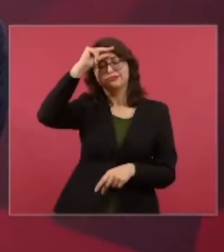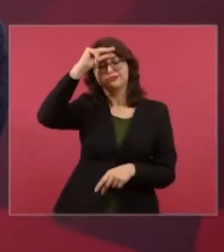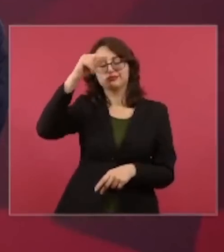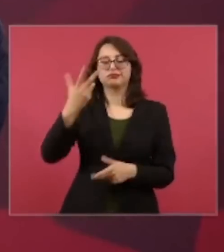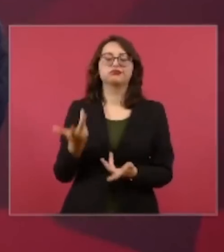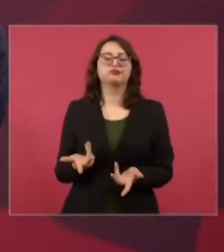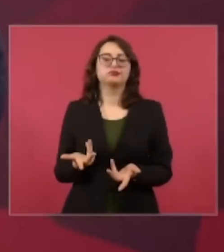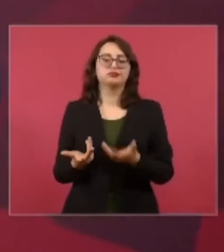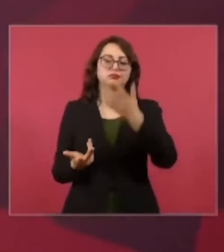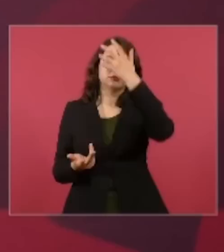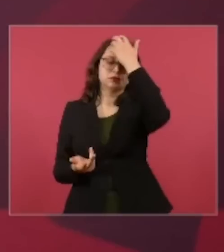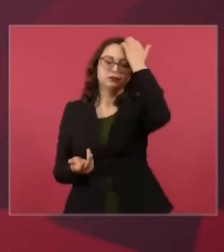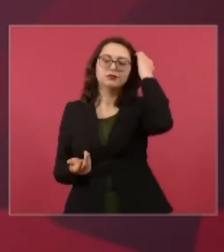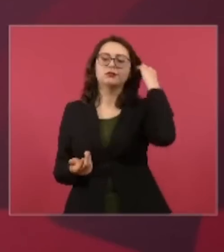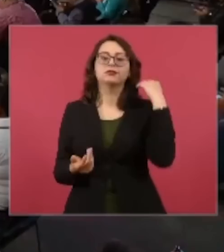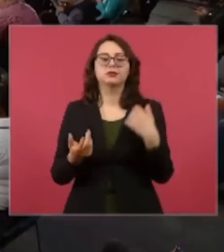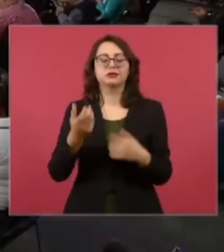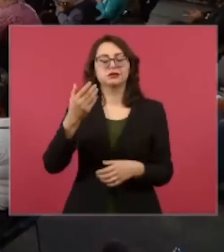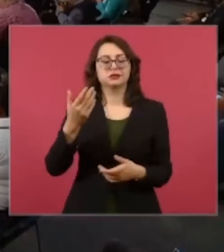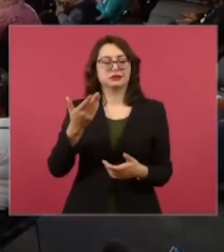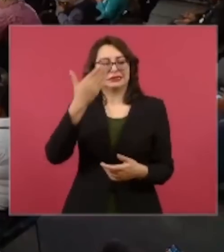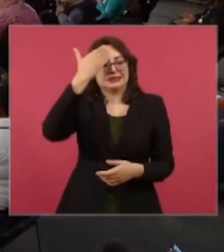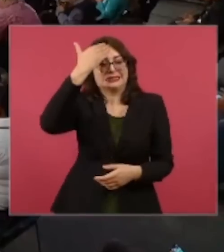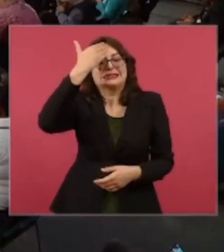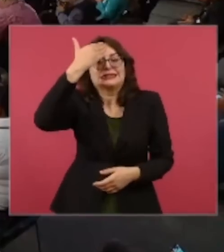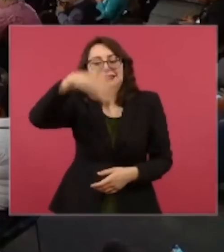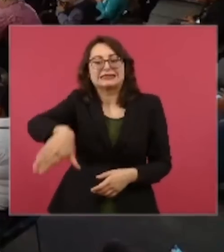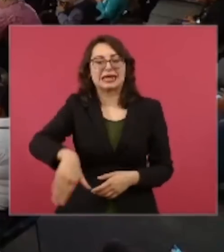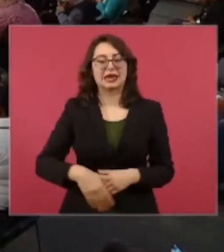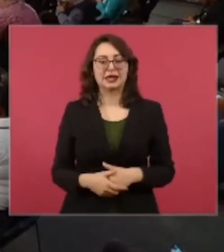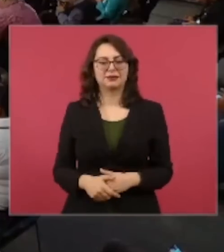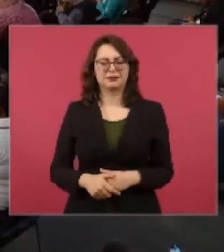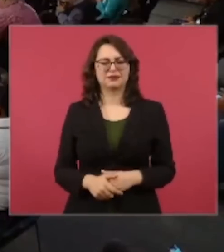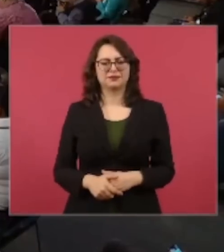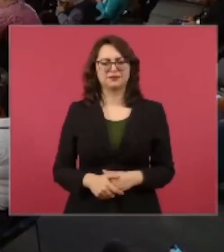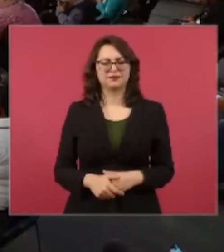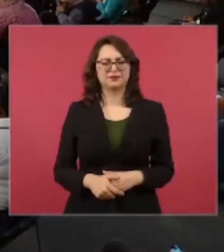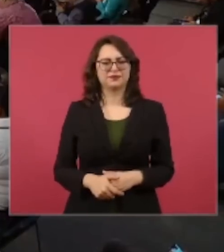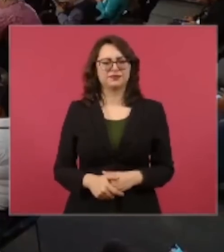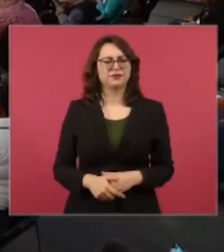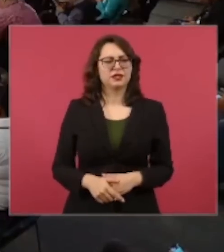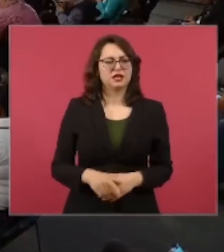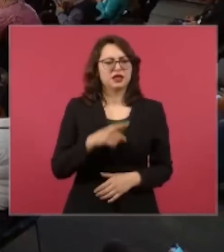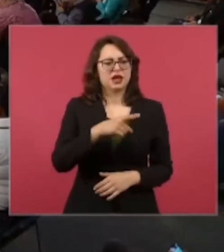¿Cómo se llama la canción esa de firme?